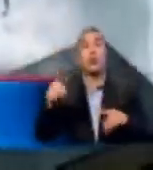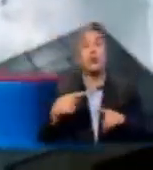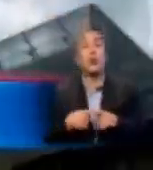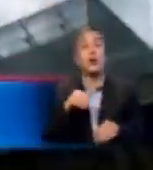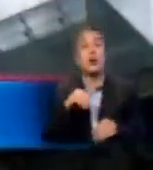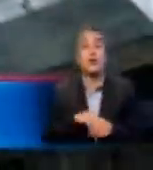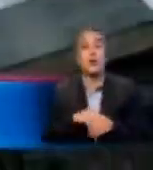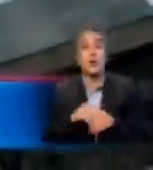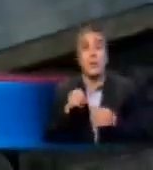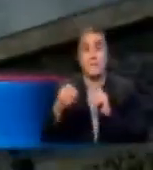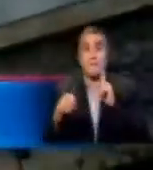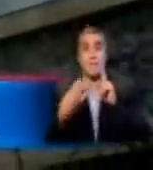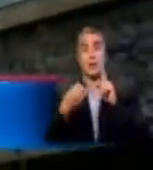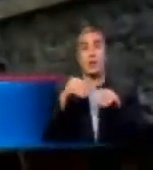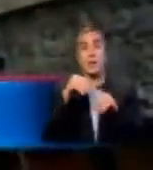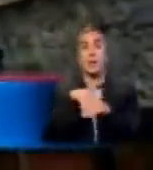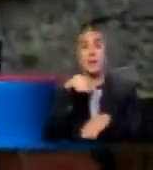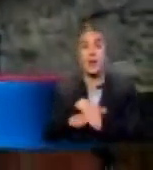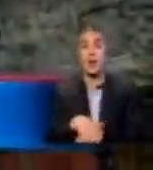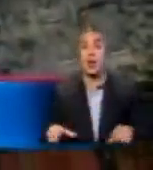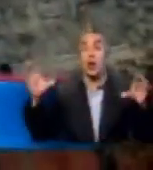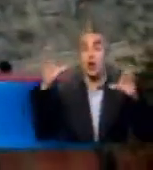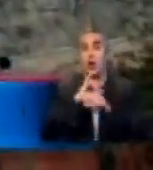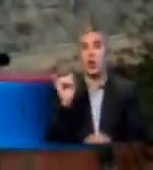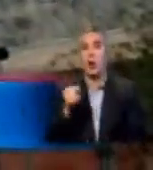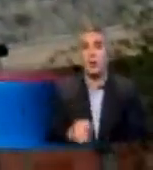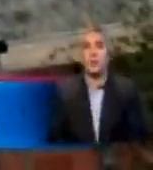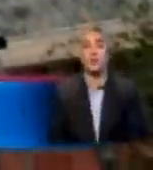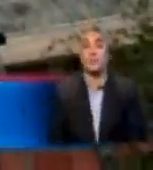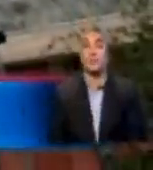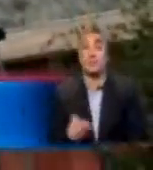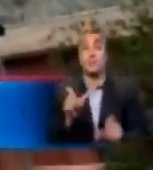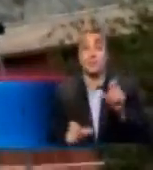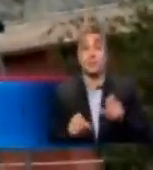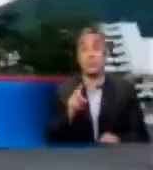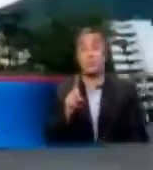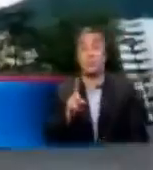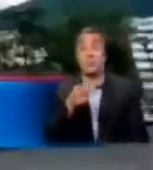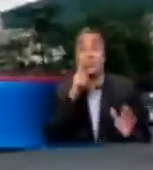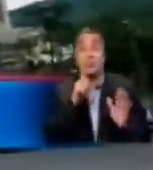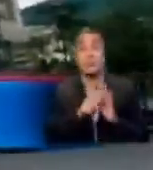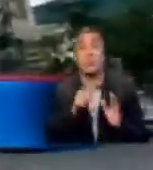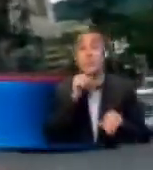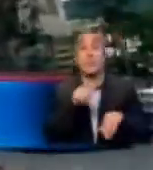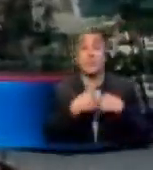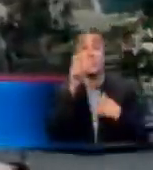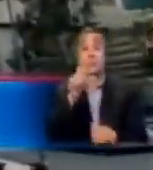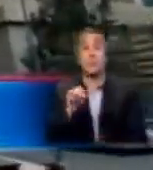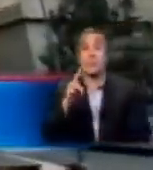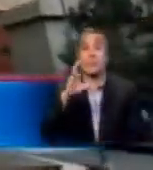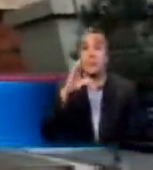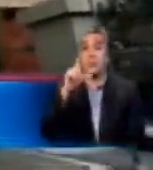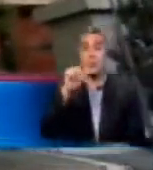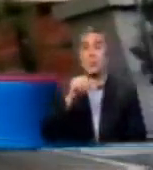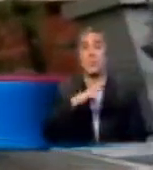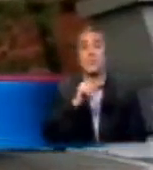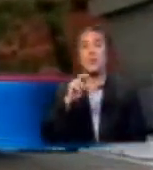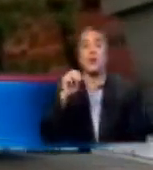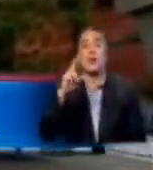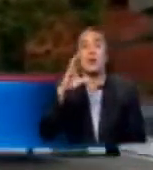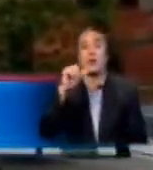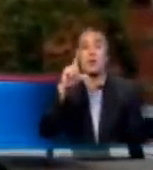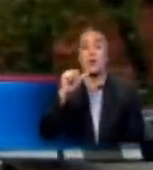desarrolló de manera virtual la tarde y noche de este jueves. Los interpelantes fueron las legisladoras Marcela Holguín y Marcela